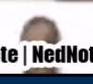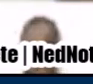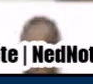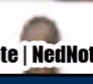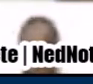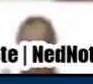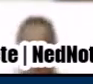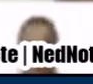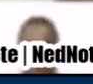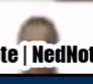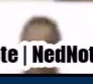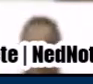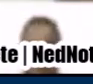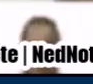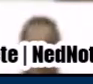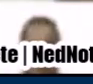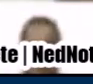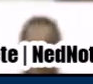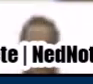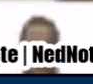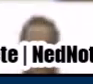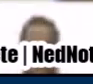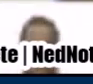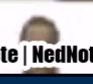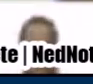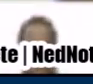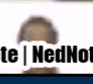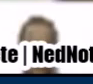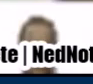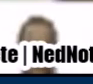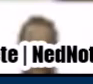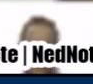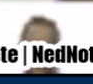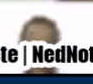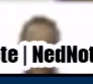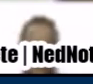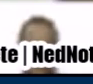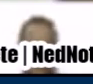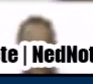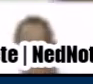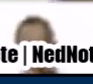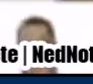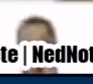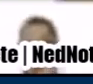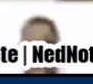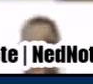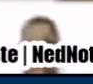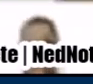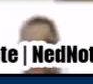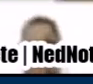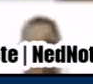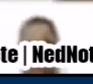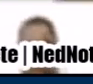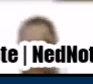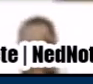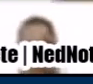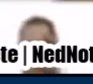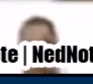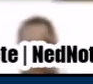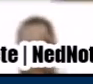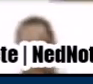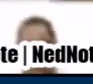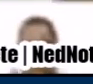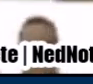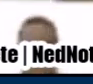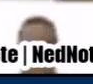abrir las compuertas, como lo hicimos el 7 de enero en el Parlamento, debemos abrir las puertas empujando todos en una dirección. No es momento, como lo dije,